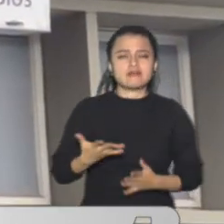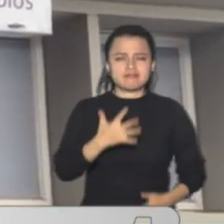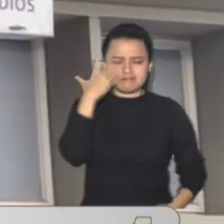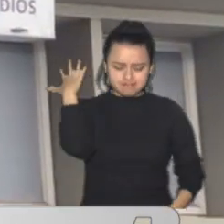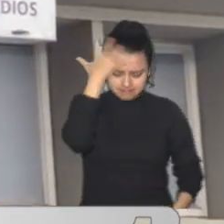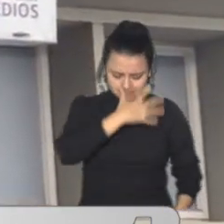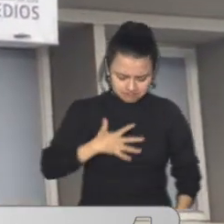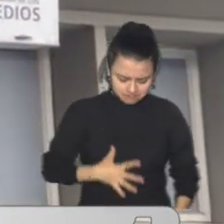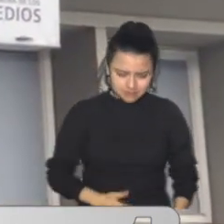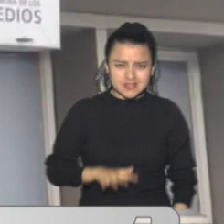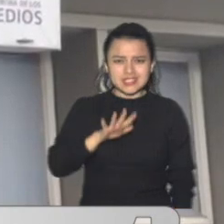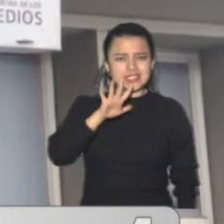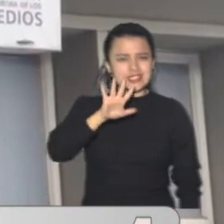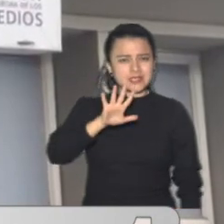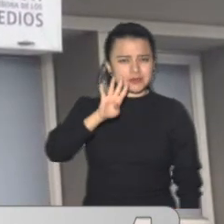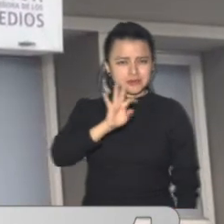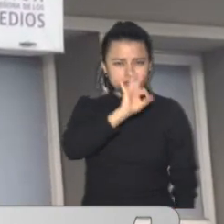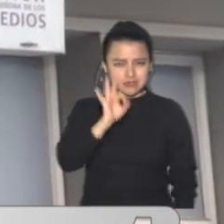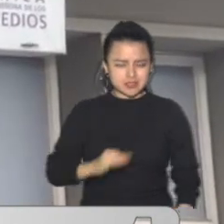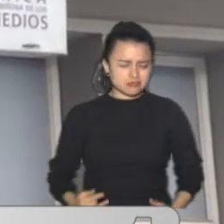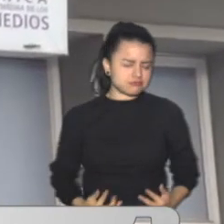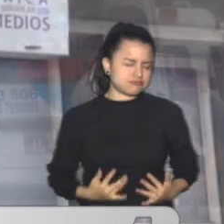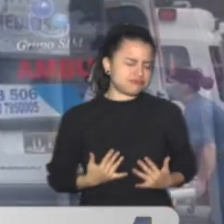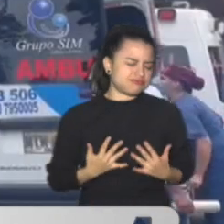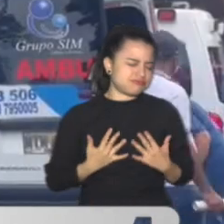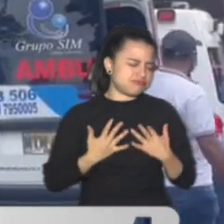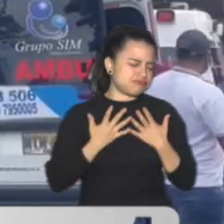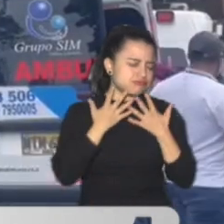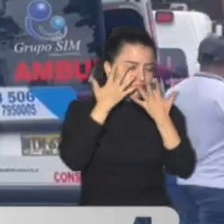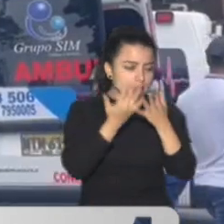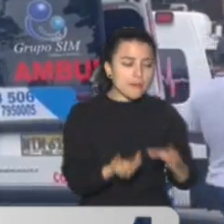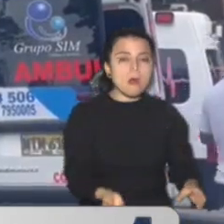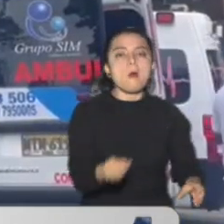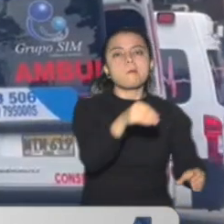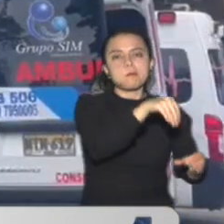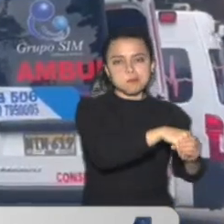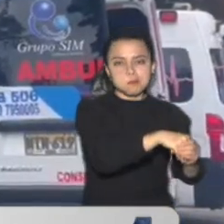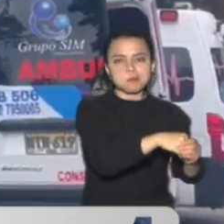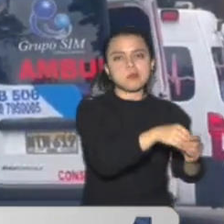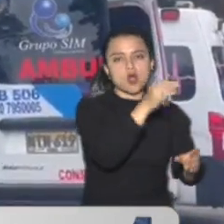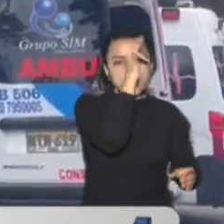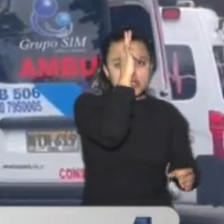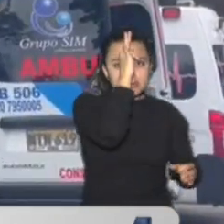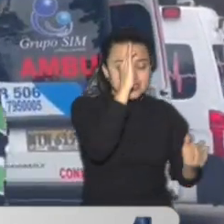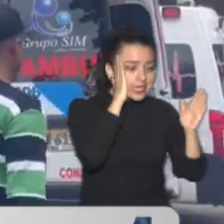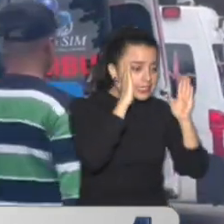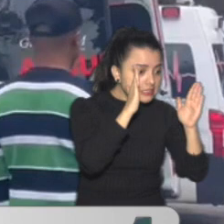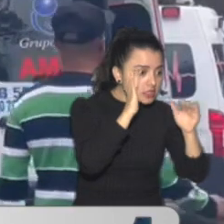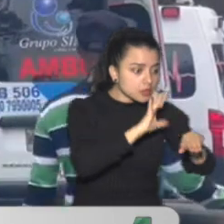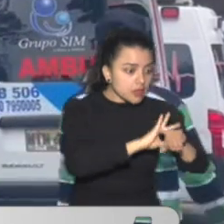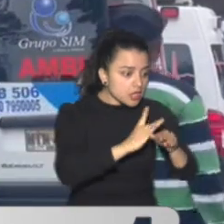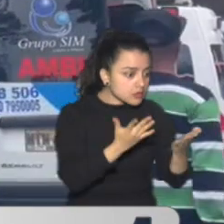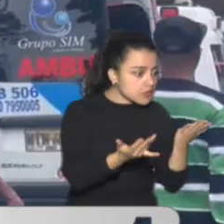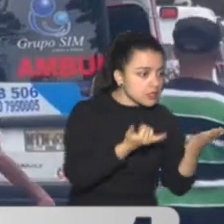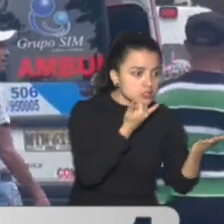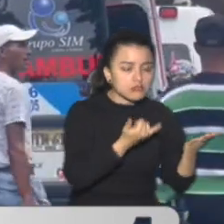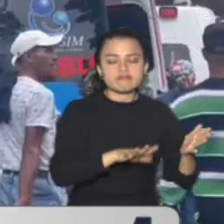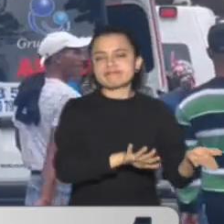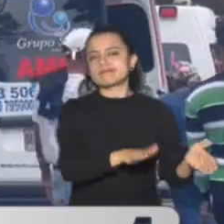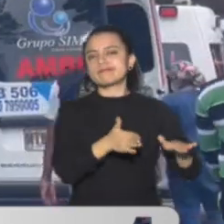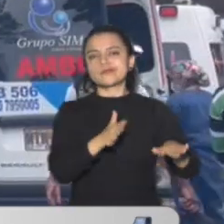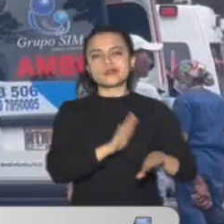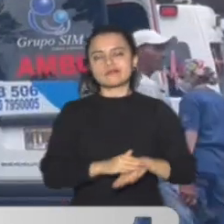en el 54% de su cuerpo y estuvo en la unidad de cuidados intensivos pero lastimosamente falleció este sujeto